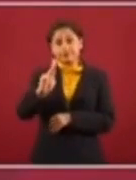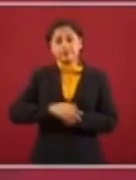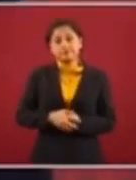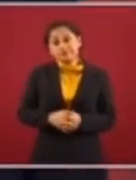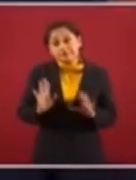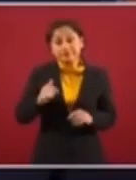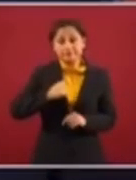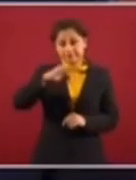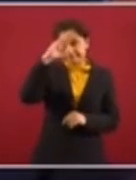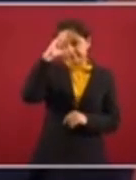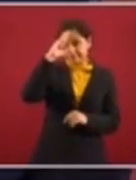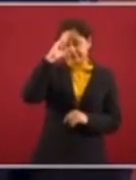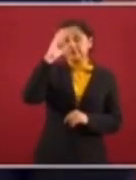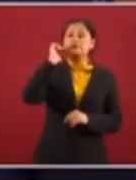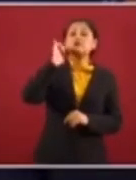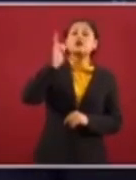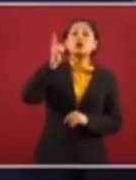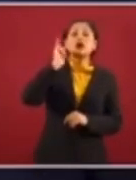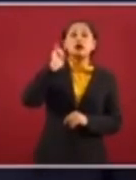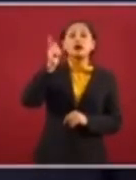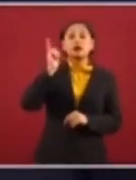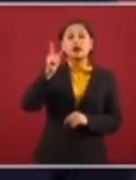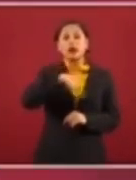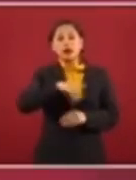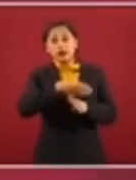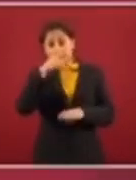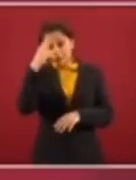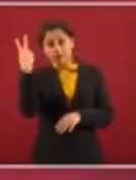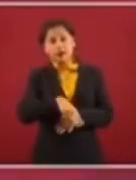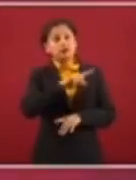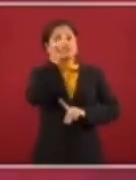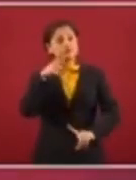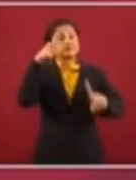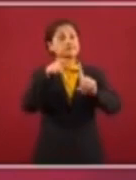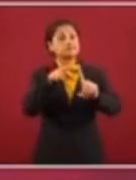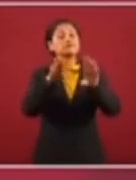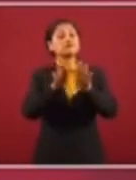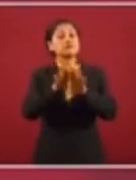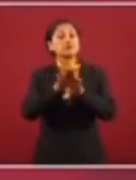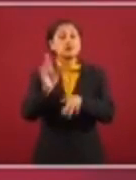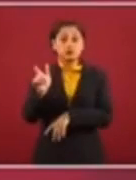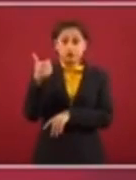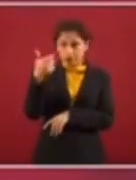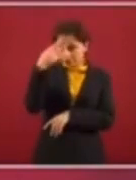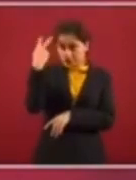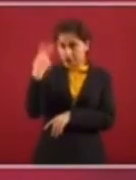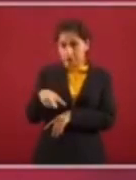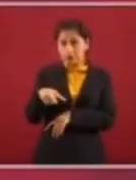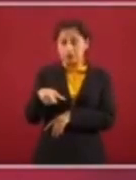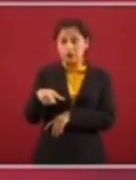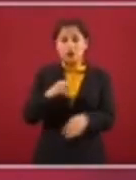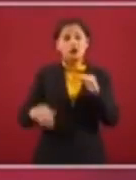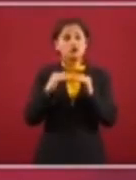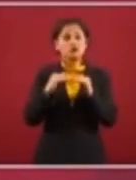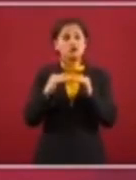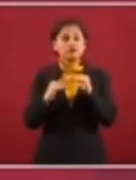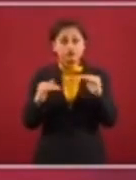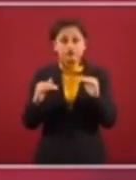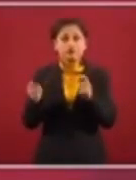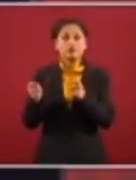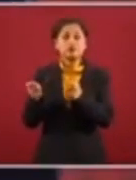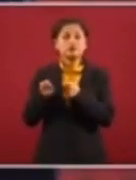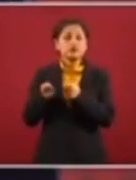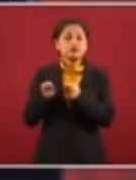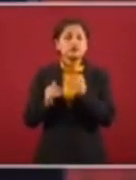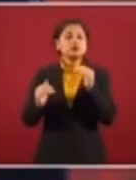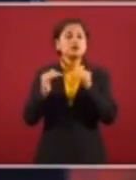ojalá y no se apueste a querer estabilizar el peso, a querer detener la depreciación del peso